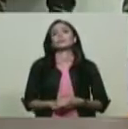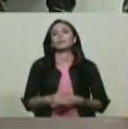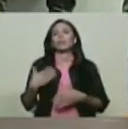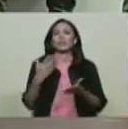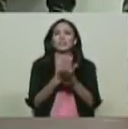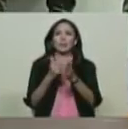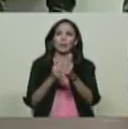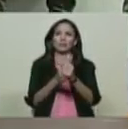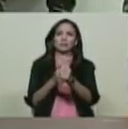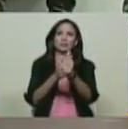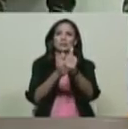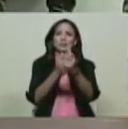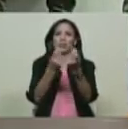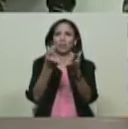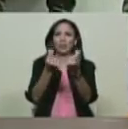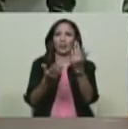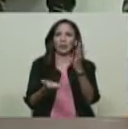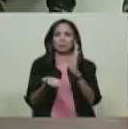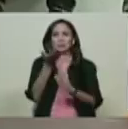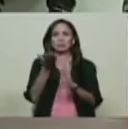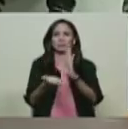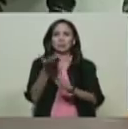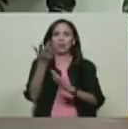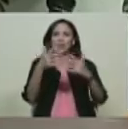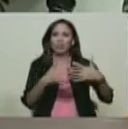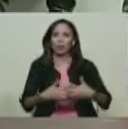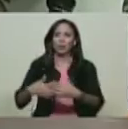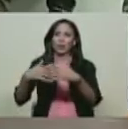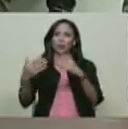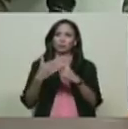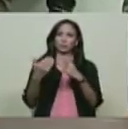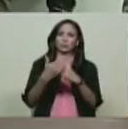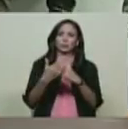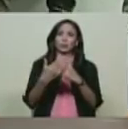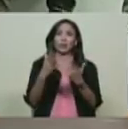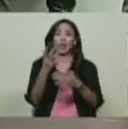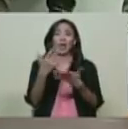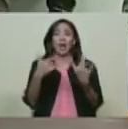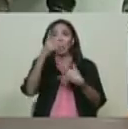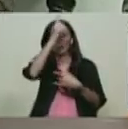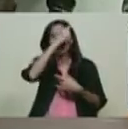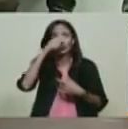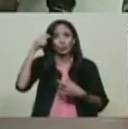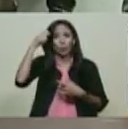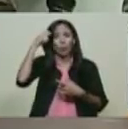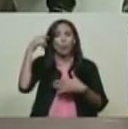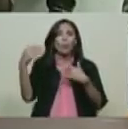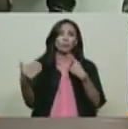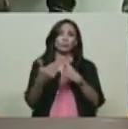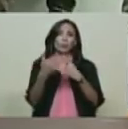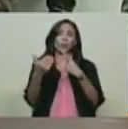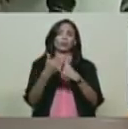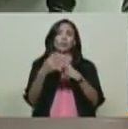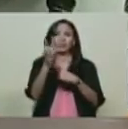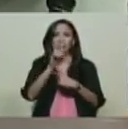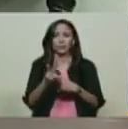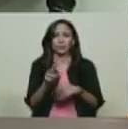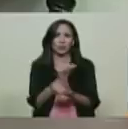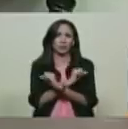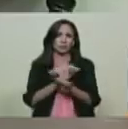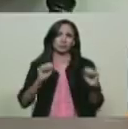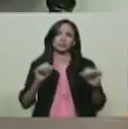persecución financiera del imperialismo norteamericano y del gobierno de Donald Trump contra nuestro país, contra nuestro